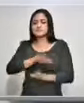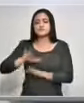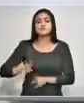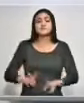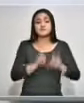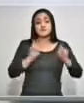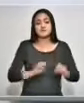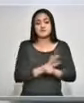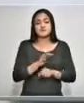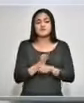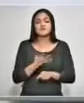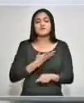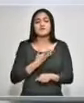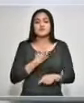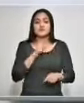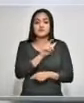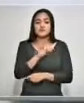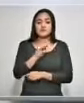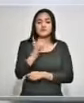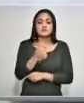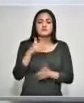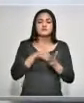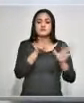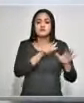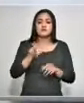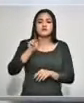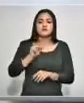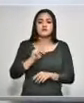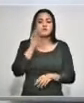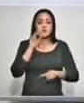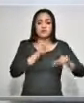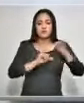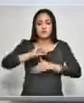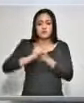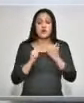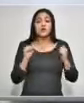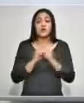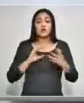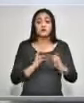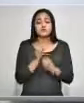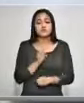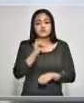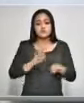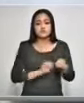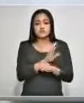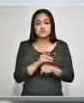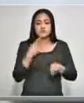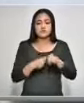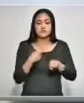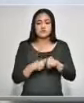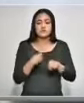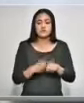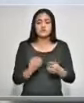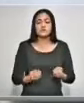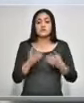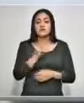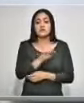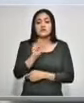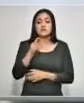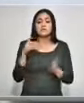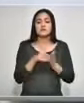en tema kobe tenemos hasta el momento 196 mil setecientos ochenta muestras procesadas con un acumulado de casos positivos de